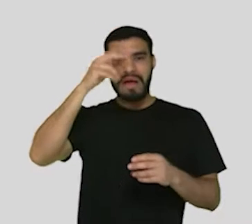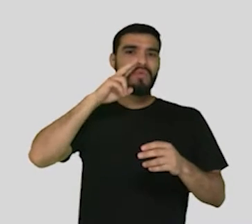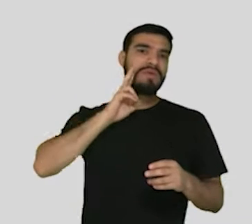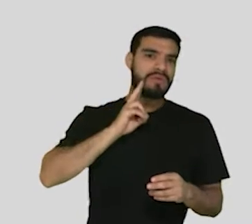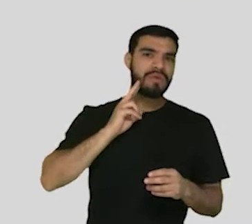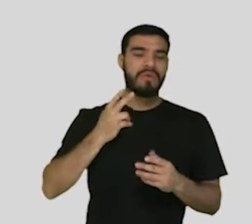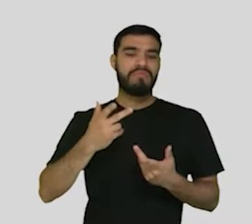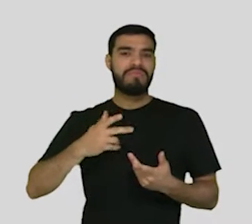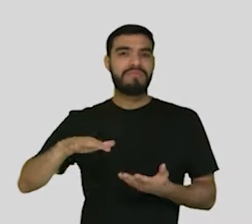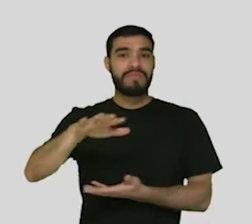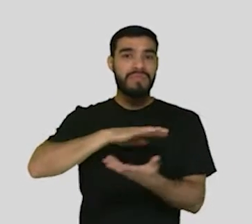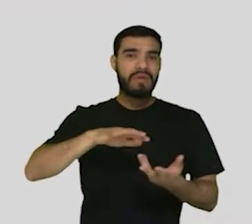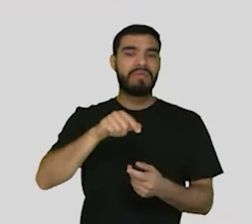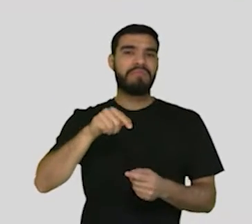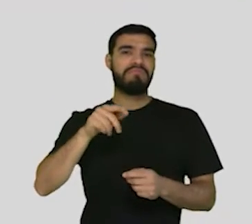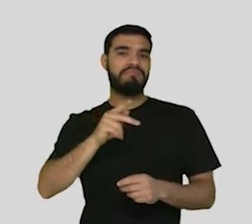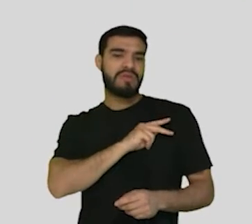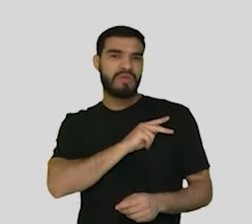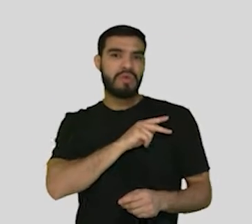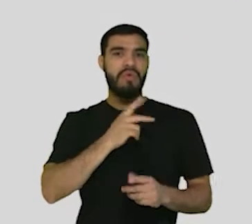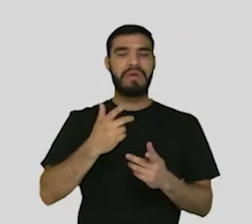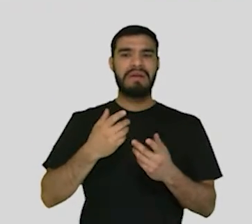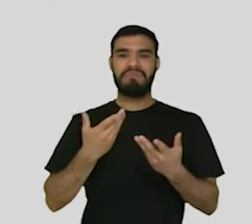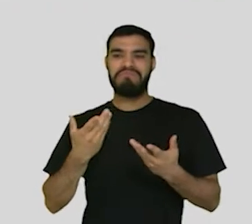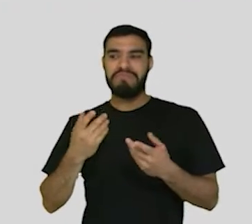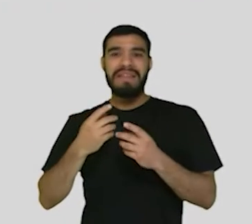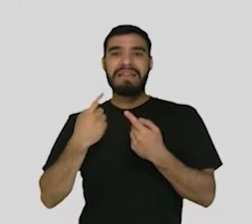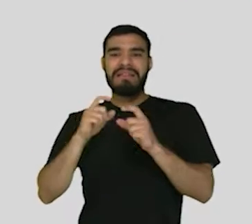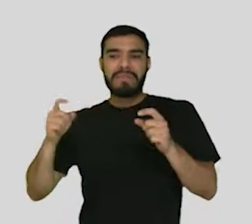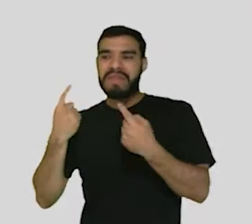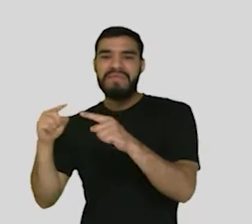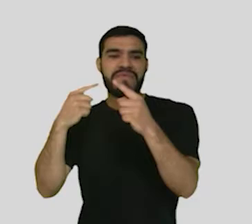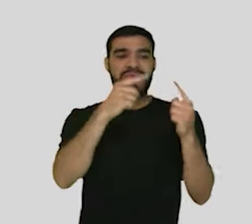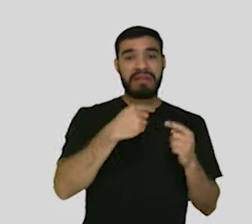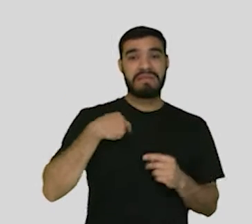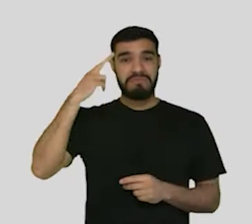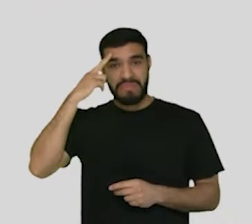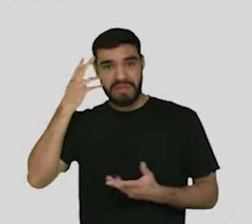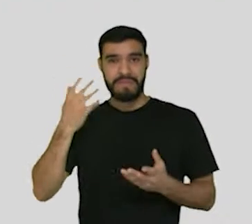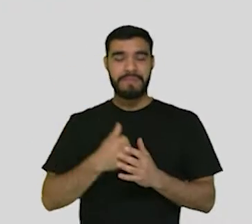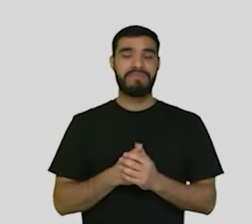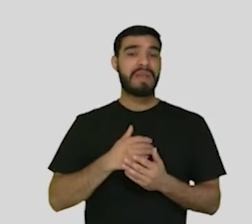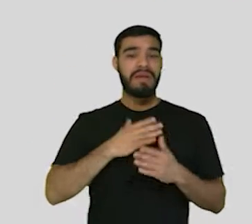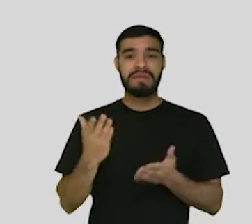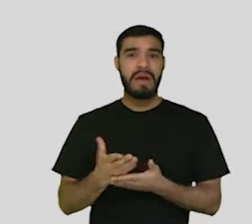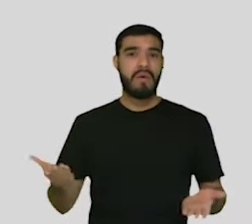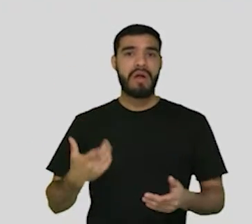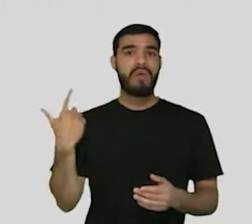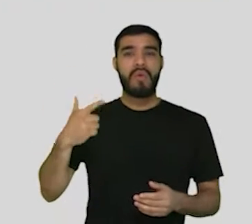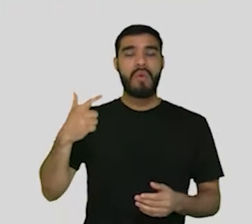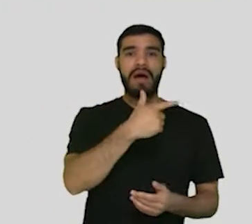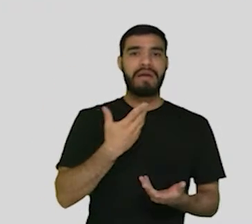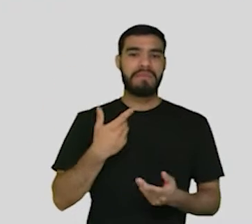ya po. Te coteme upe va pe yeike. Igualmente hoy en día peisa ningo